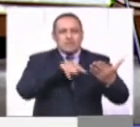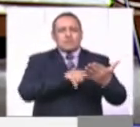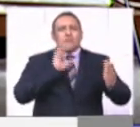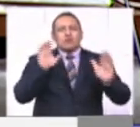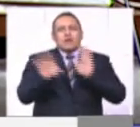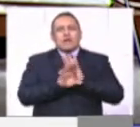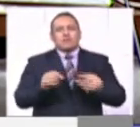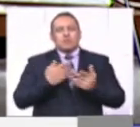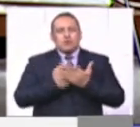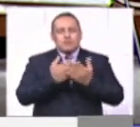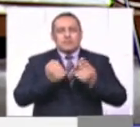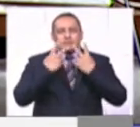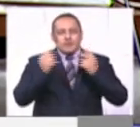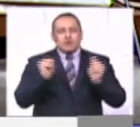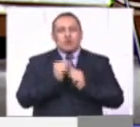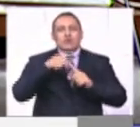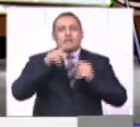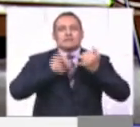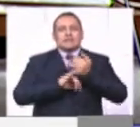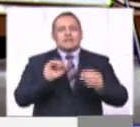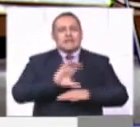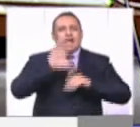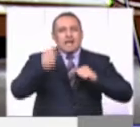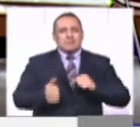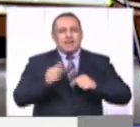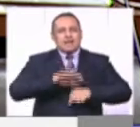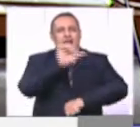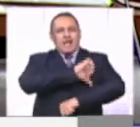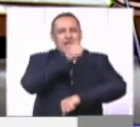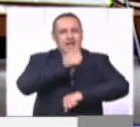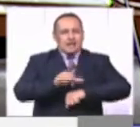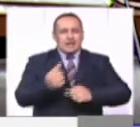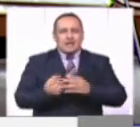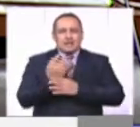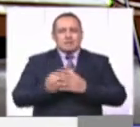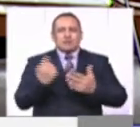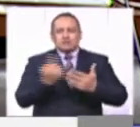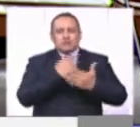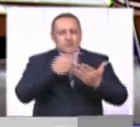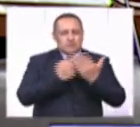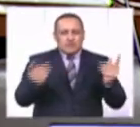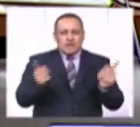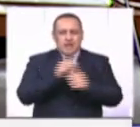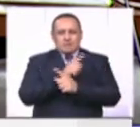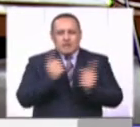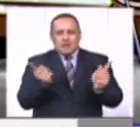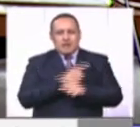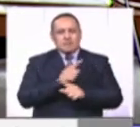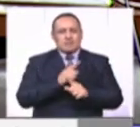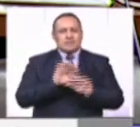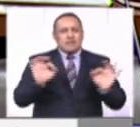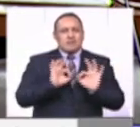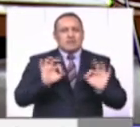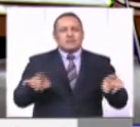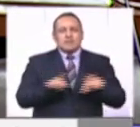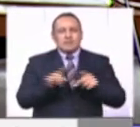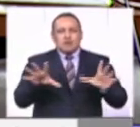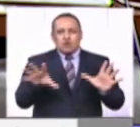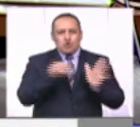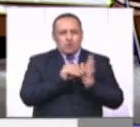ejemplo las correspondientes a las actas de cajamarca ancas y Arequipa Únicamente se ha cambiado el lugar de realización teniendo